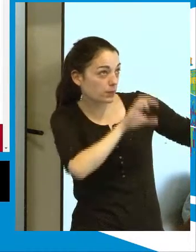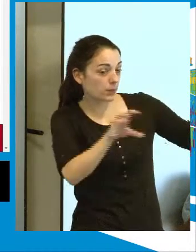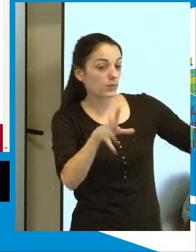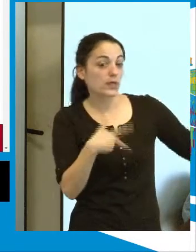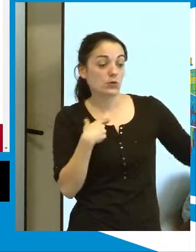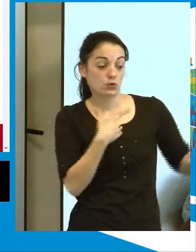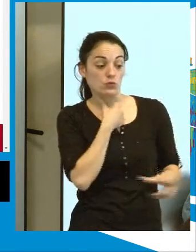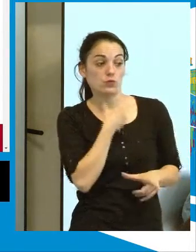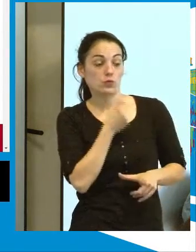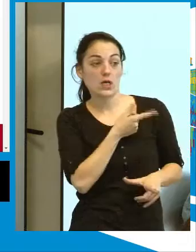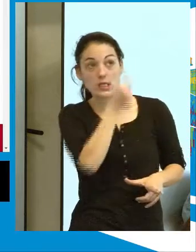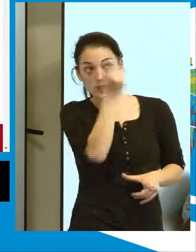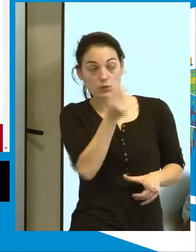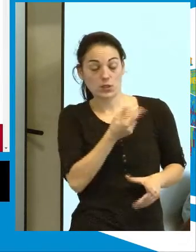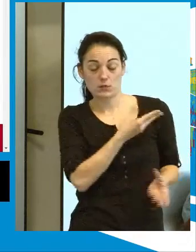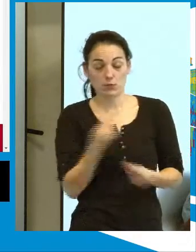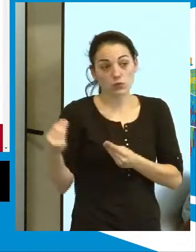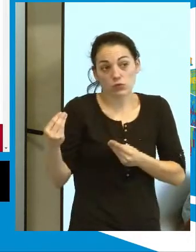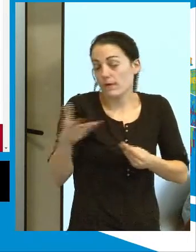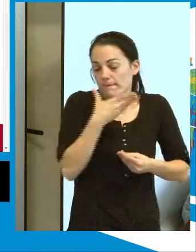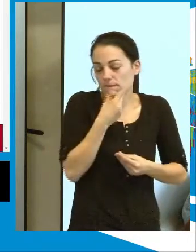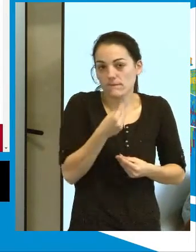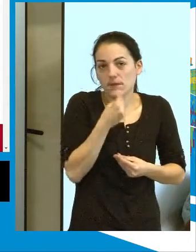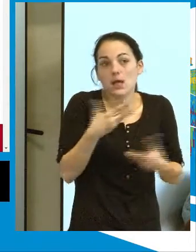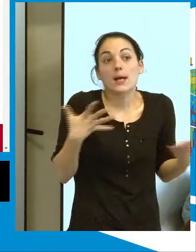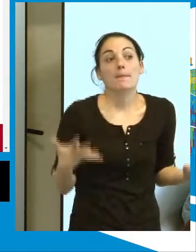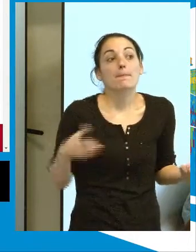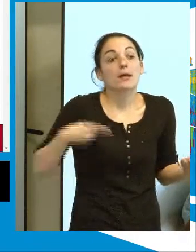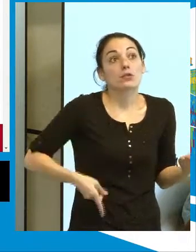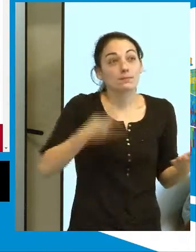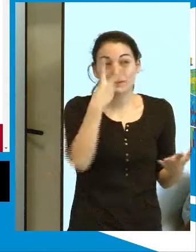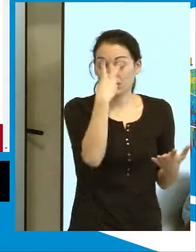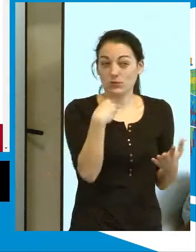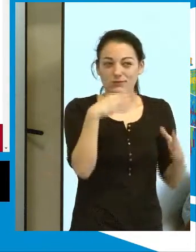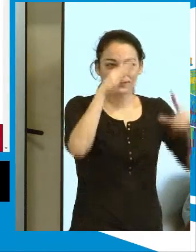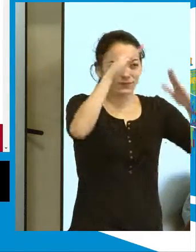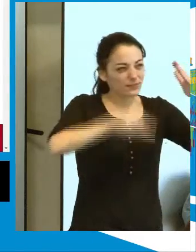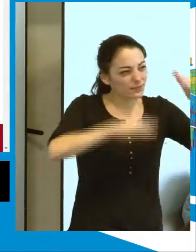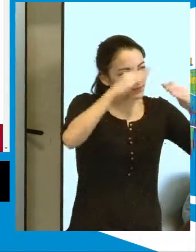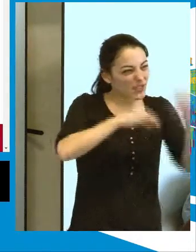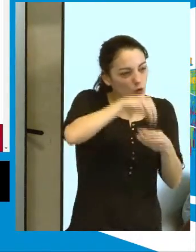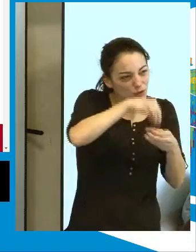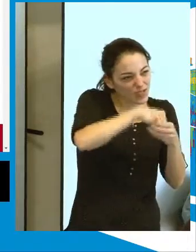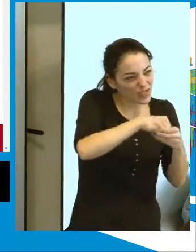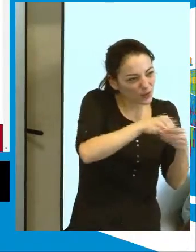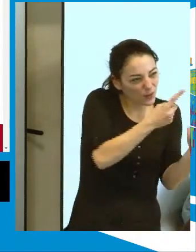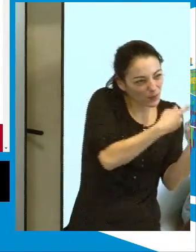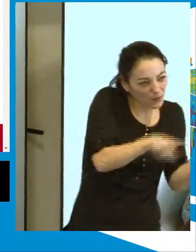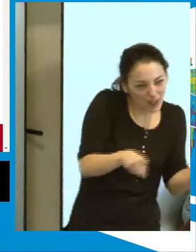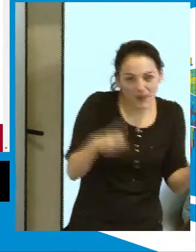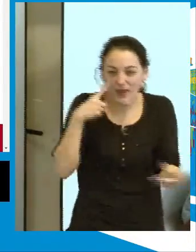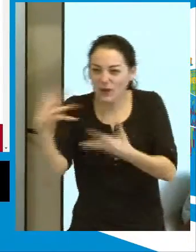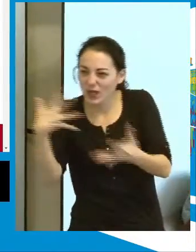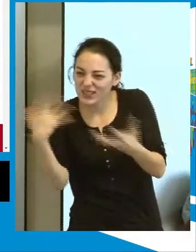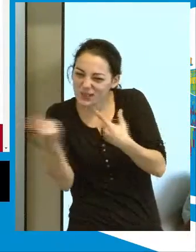que tanto nos gustan a los diseñadores, que son maravillosas, pero que cuando tengo baja visión, pues no sé distinguir lo que es un contenido de lo que es